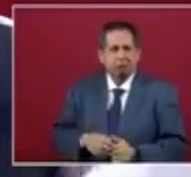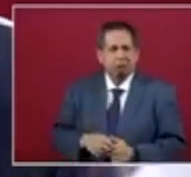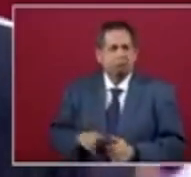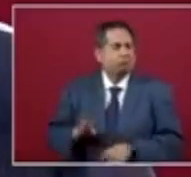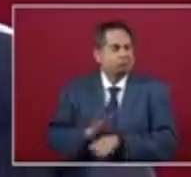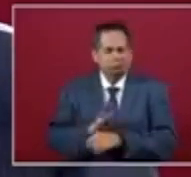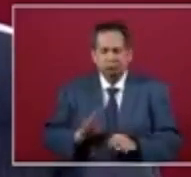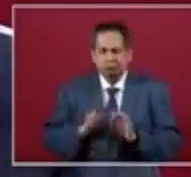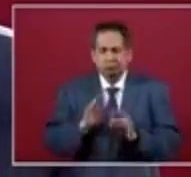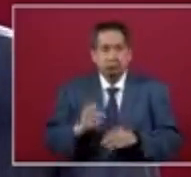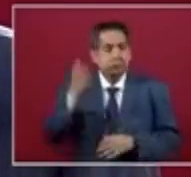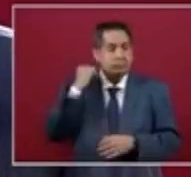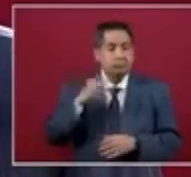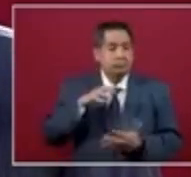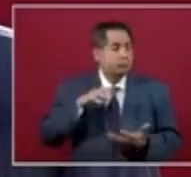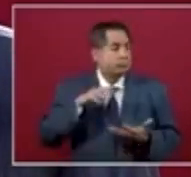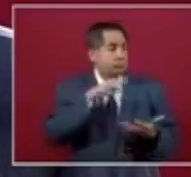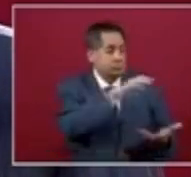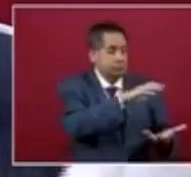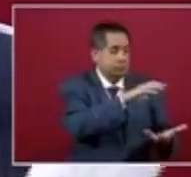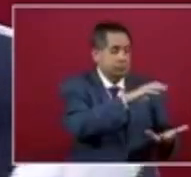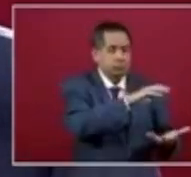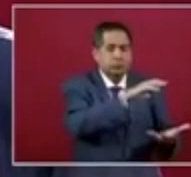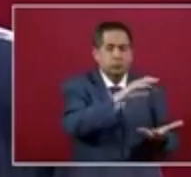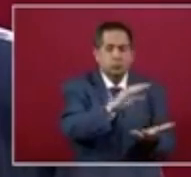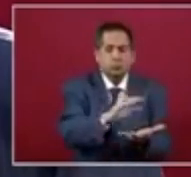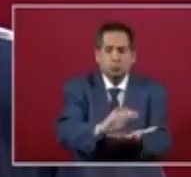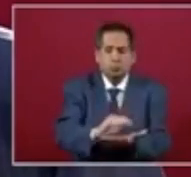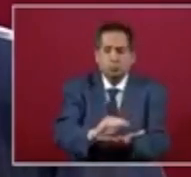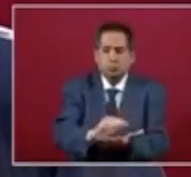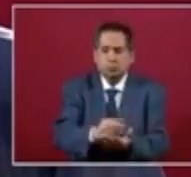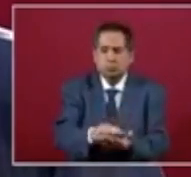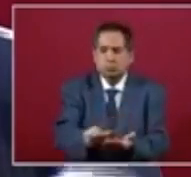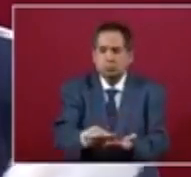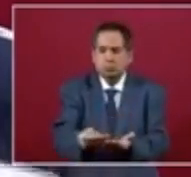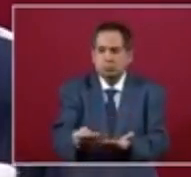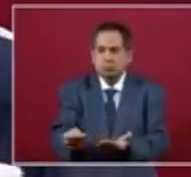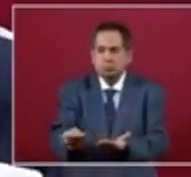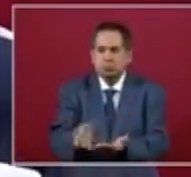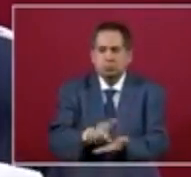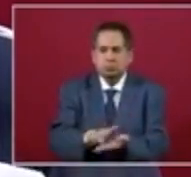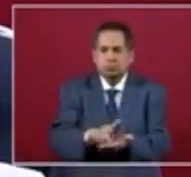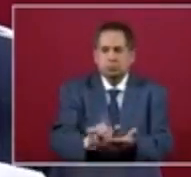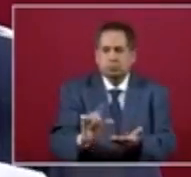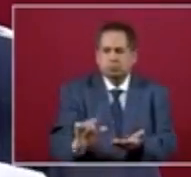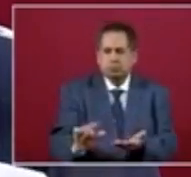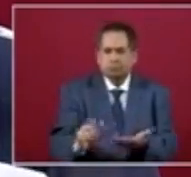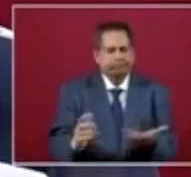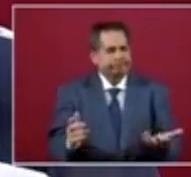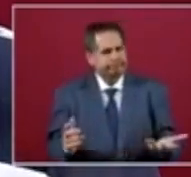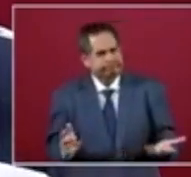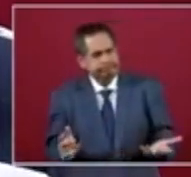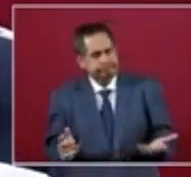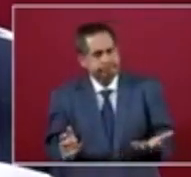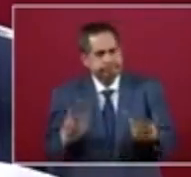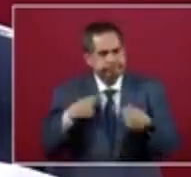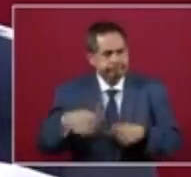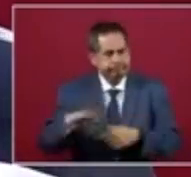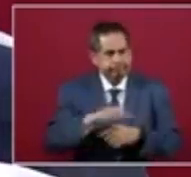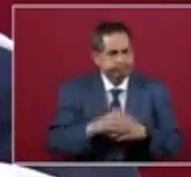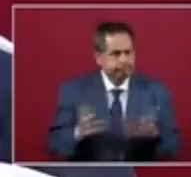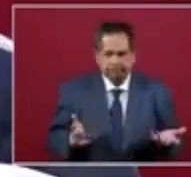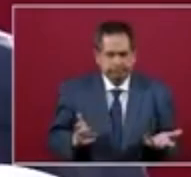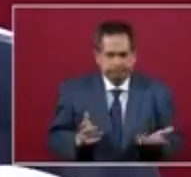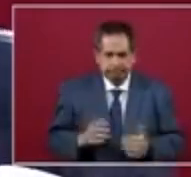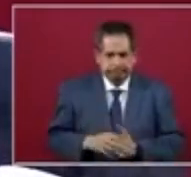porque no llegaban los apoyos a la gente. Mañana sábado, el presidente